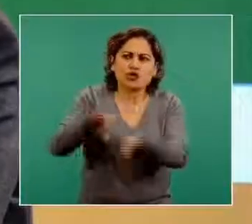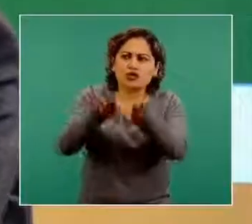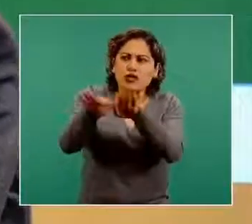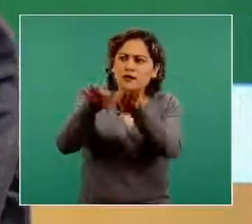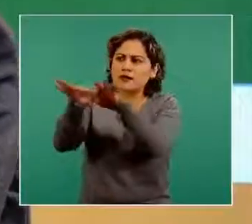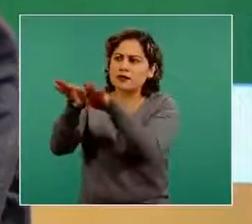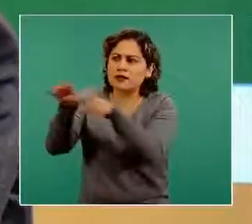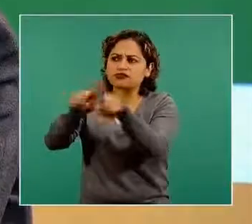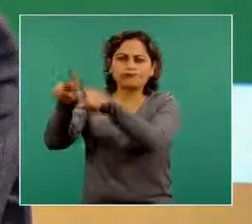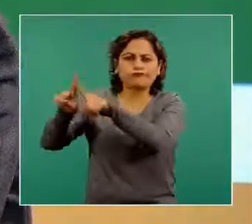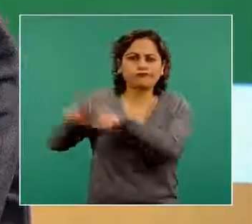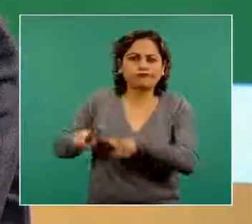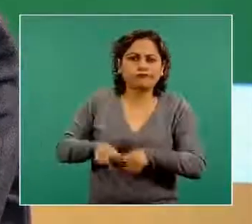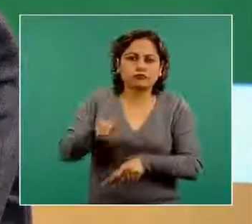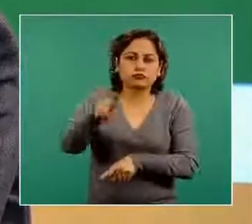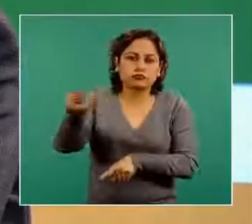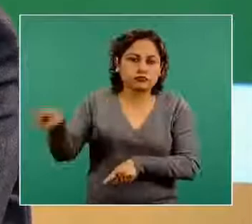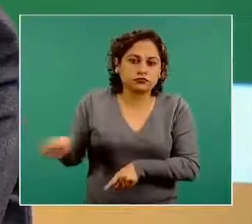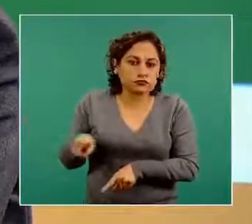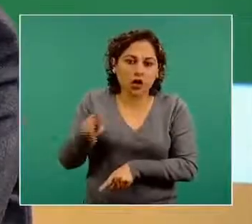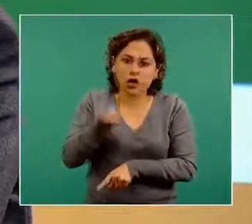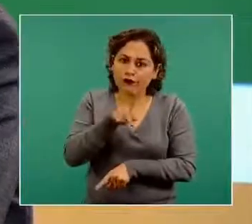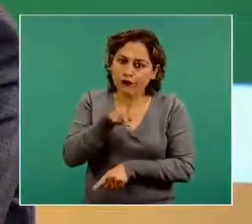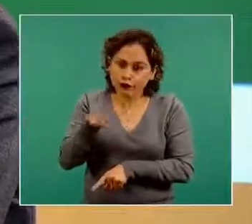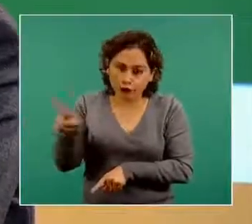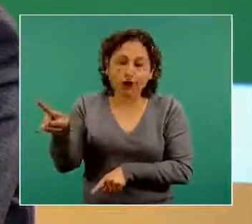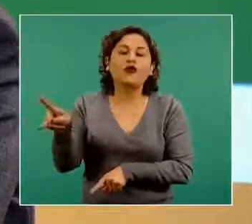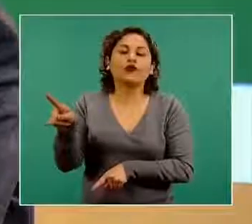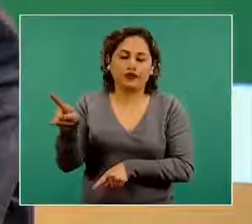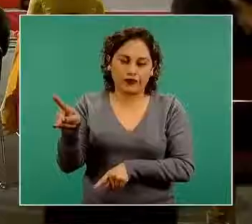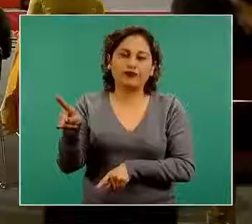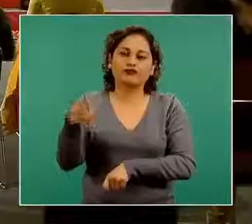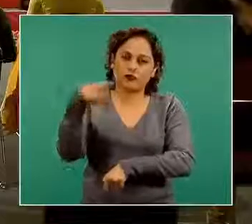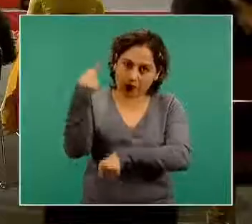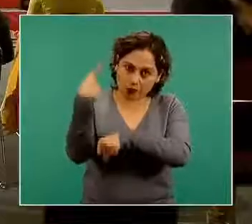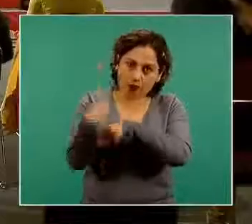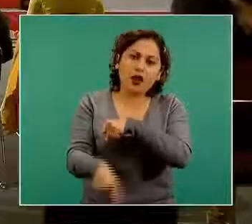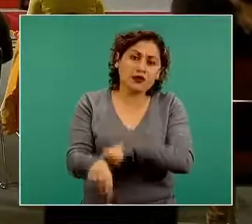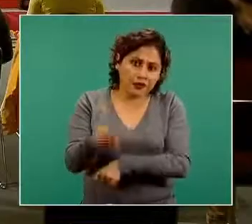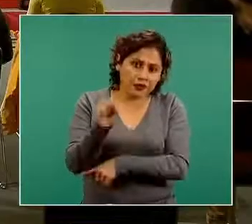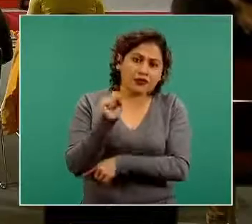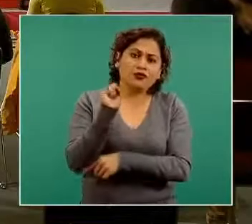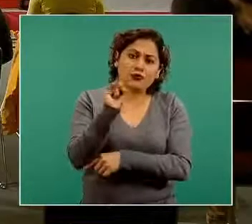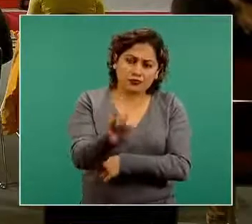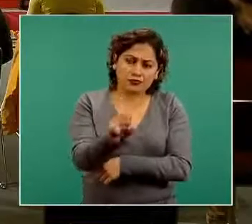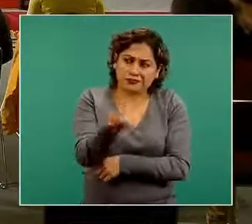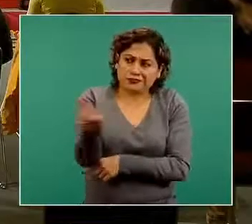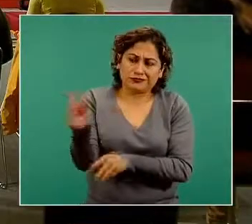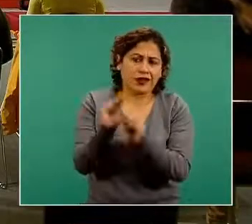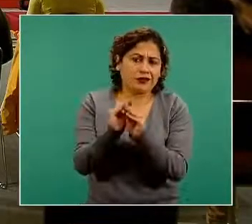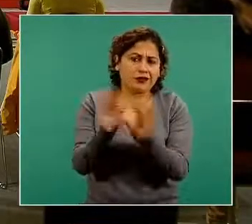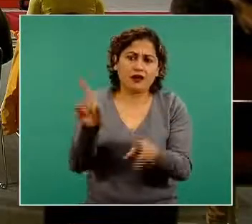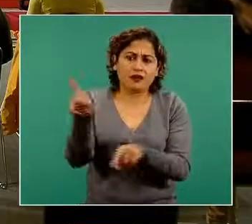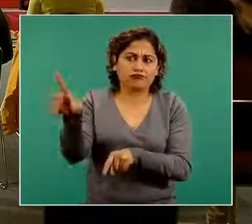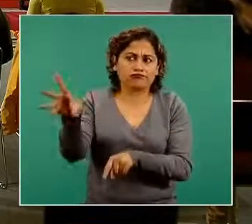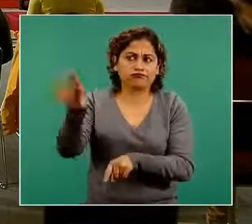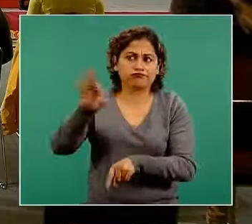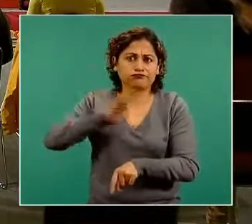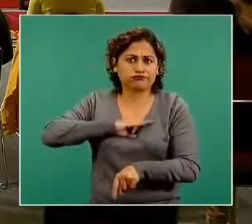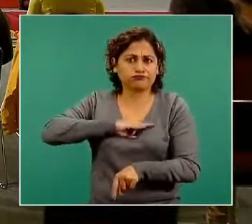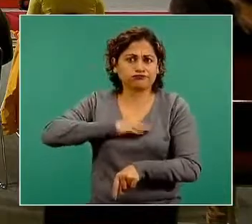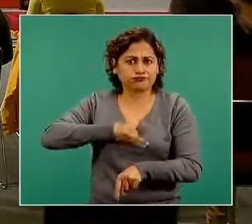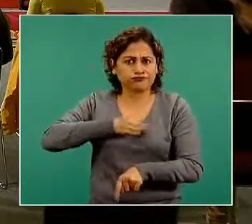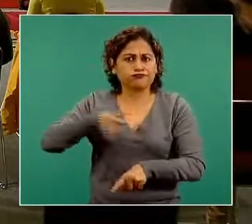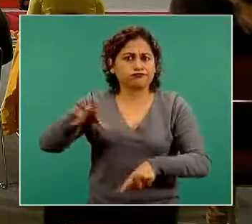otra existe alguna experiencia que ilustra que se pueden contagiar del virus SARS-CoV-2. Todos y